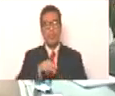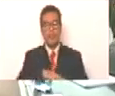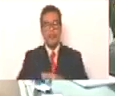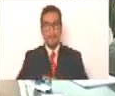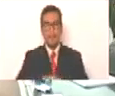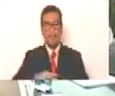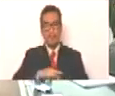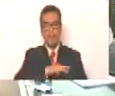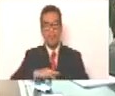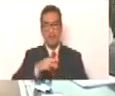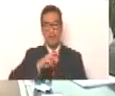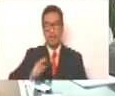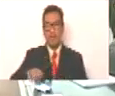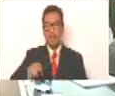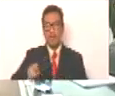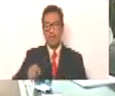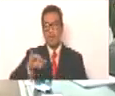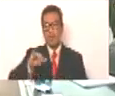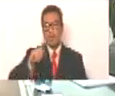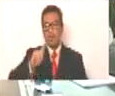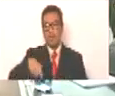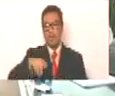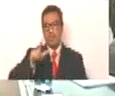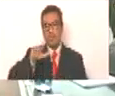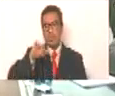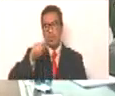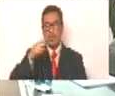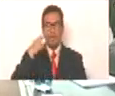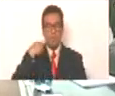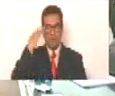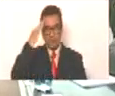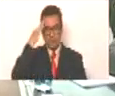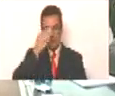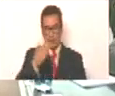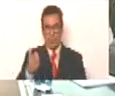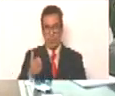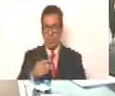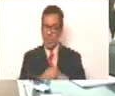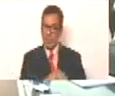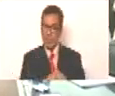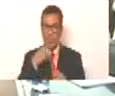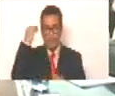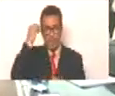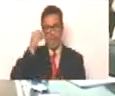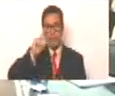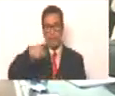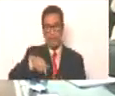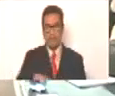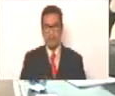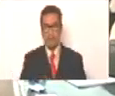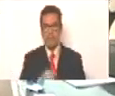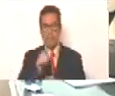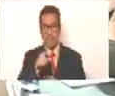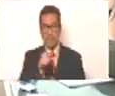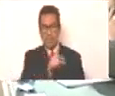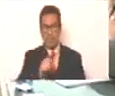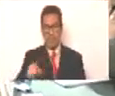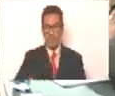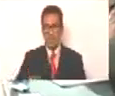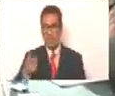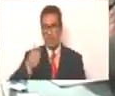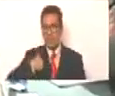ser de esa dimensión y de esa calidad humana pensaba también en esos seres que habían